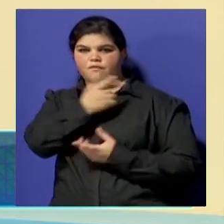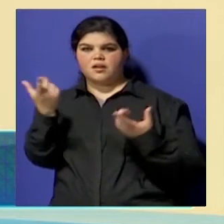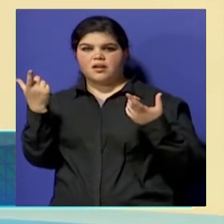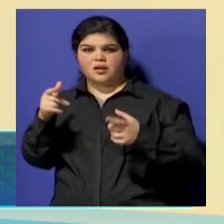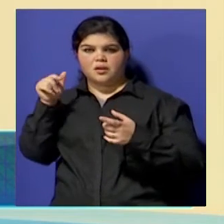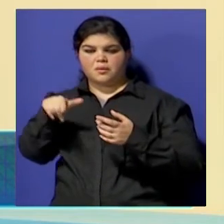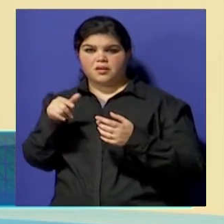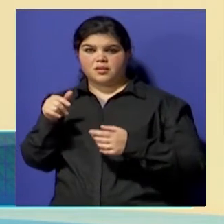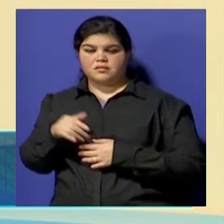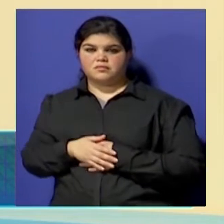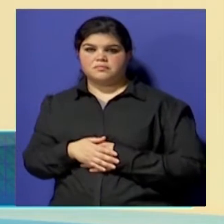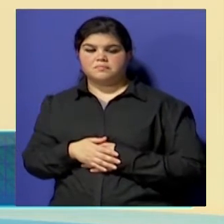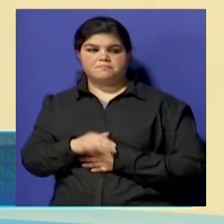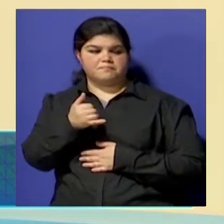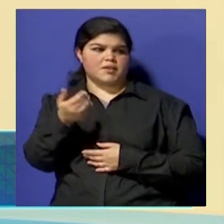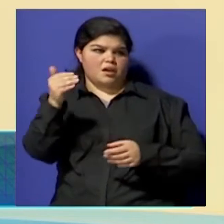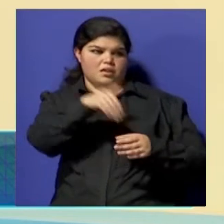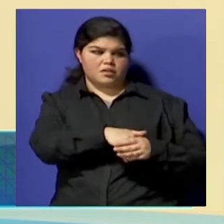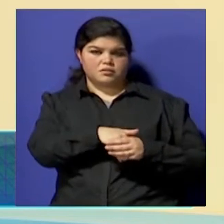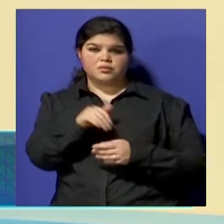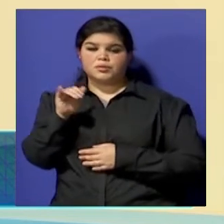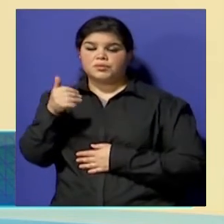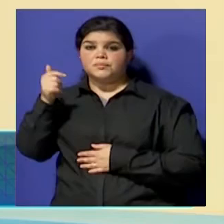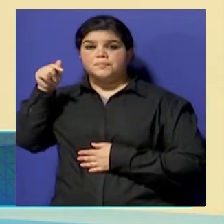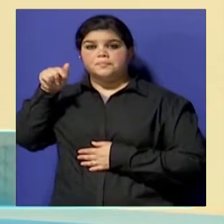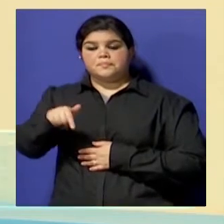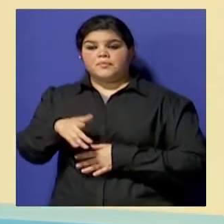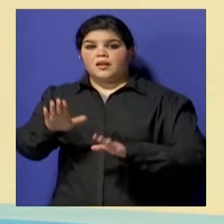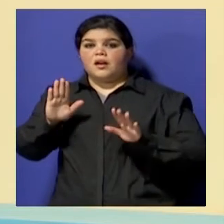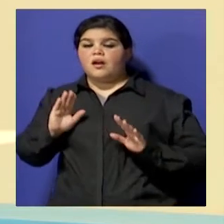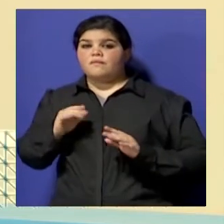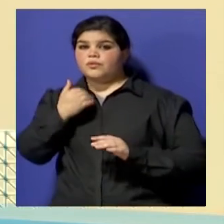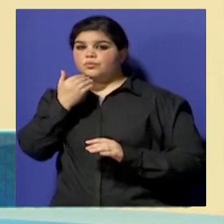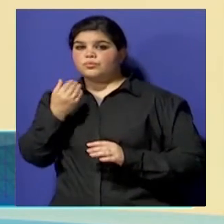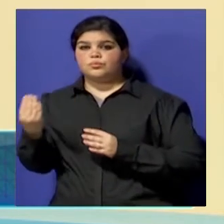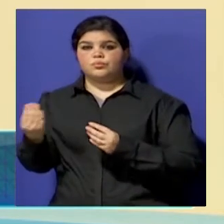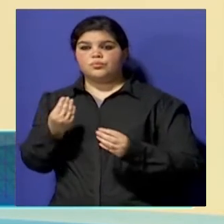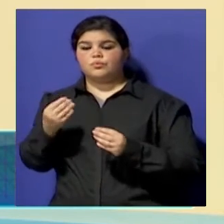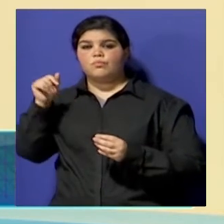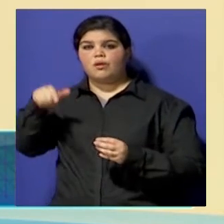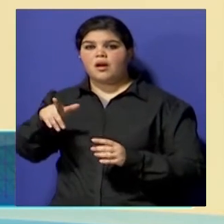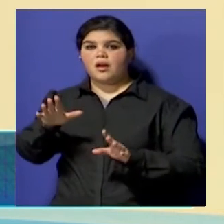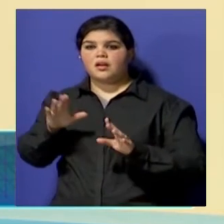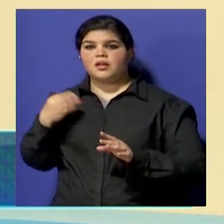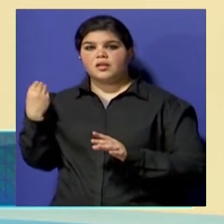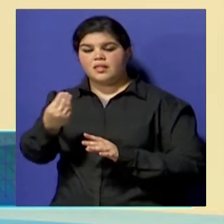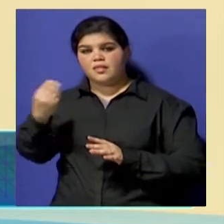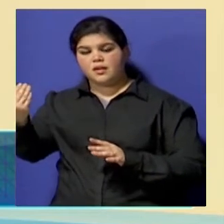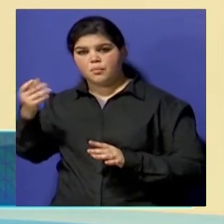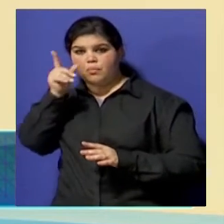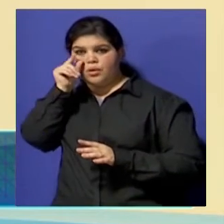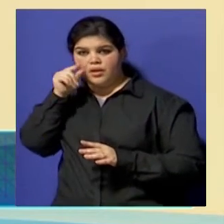dice bueno, que ahora yo creo que puede haber un resurgimiento de esa judicialización de estos líderes políticos, ¿no es